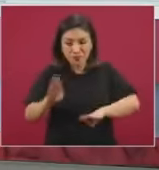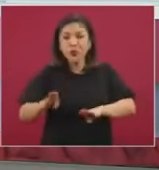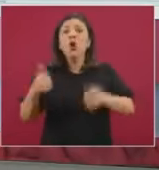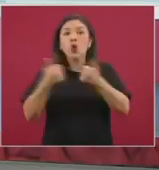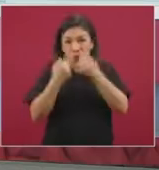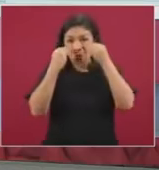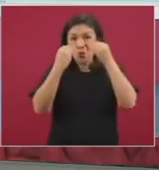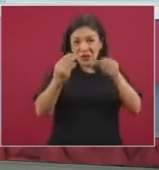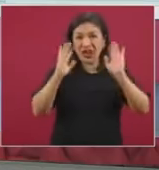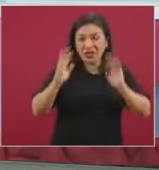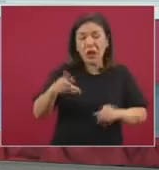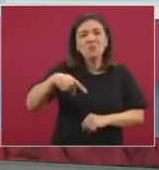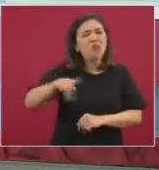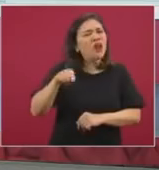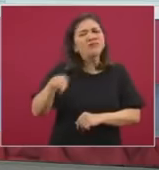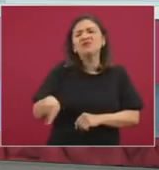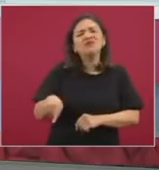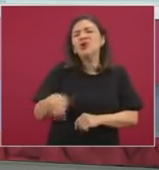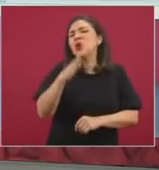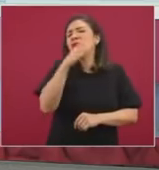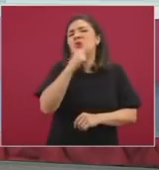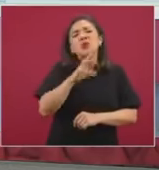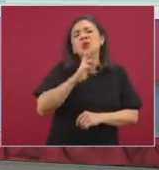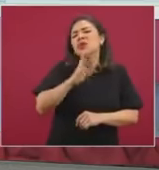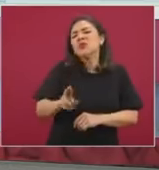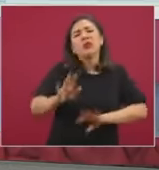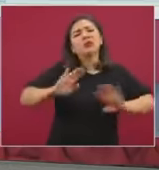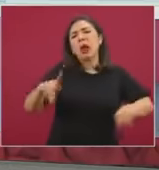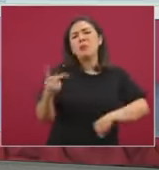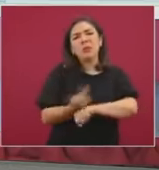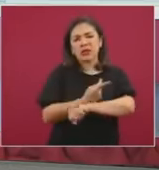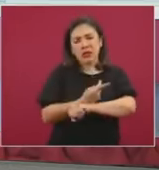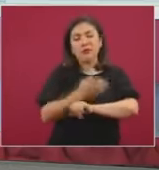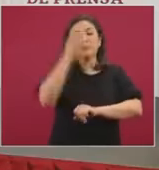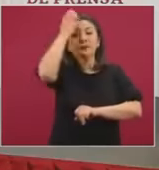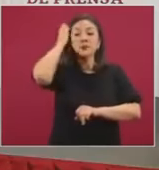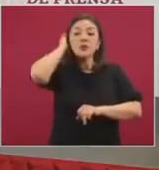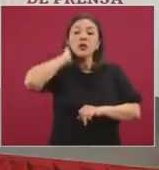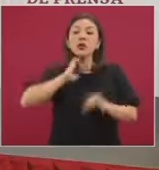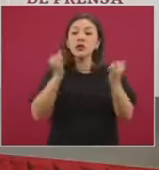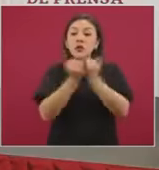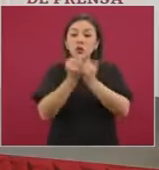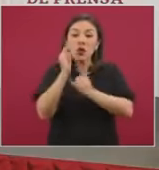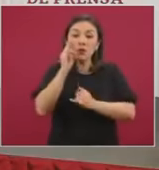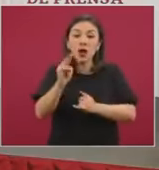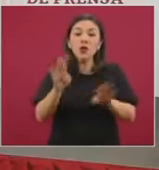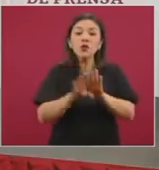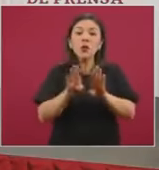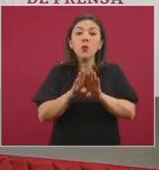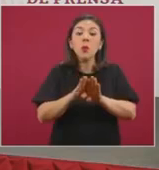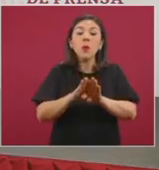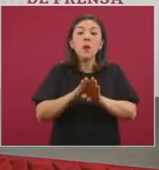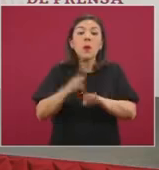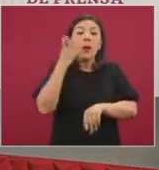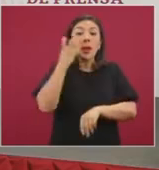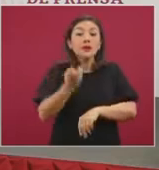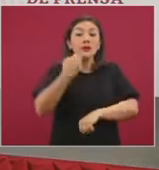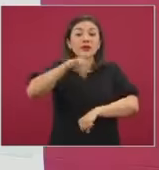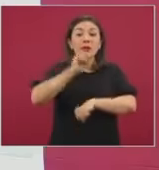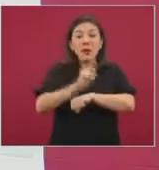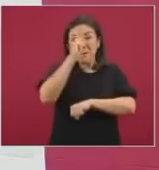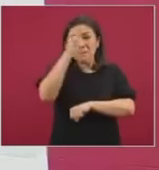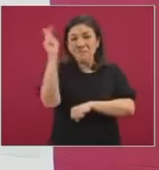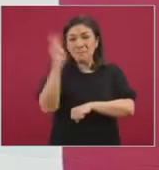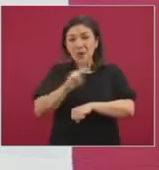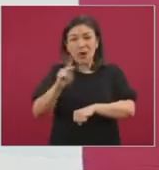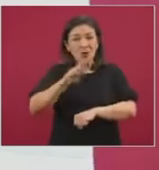que ya las consideramos como que no tienen posibilidad de resultados. También marcamos el máximo semana de defunciones,